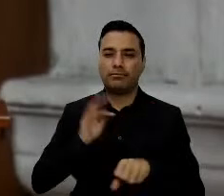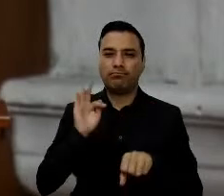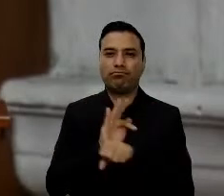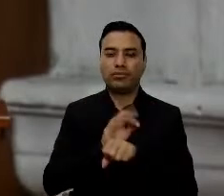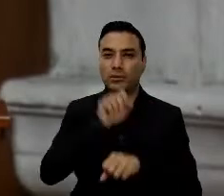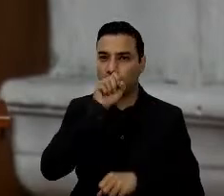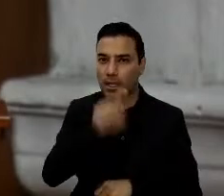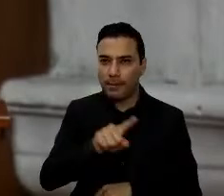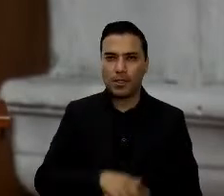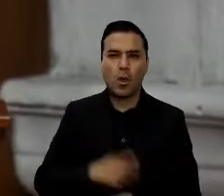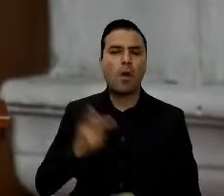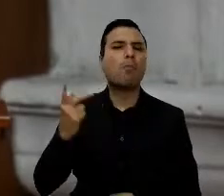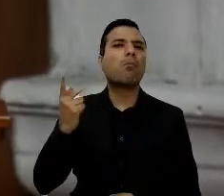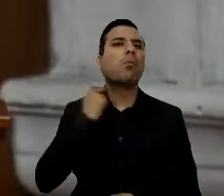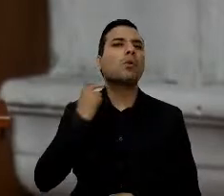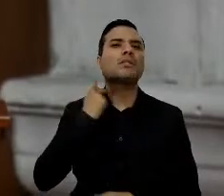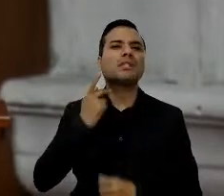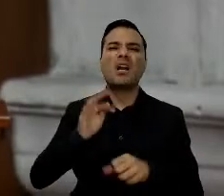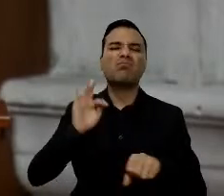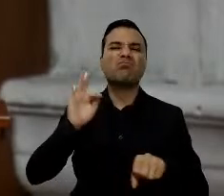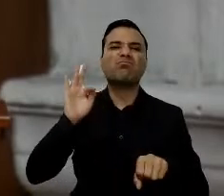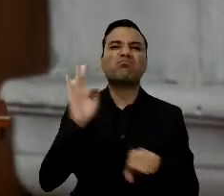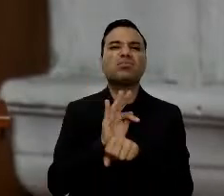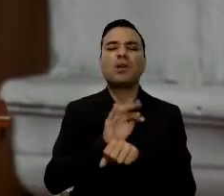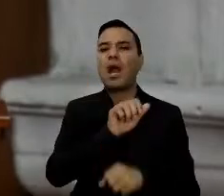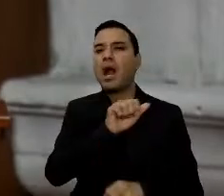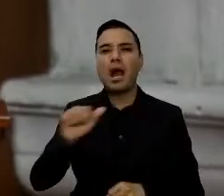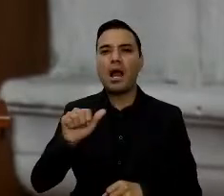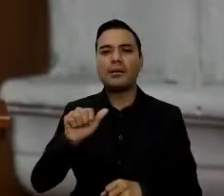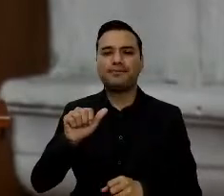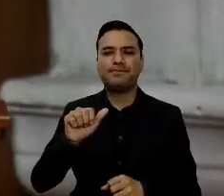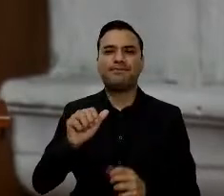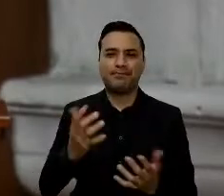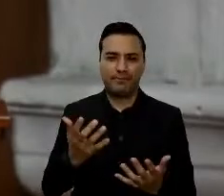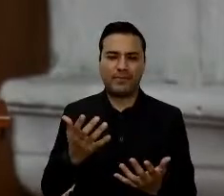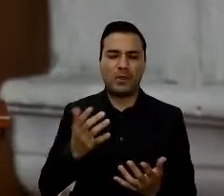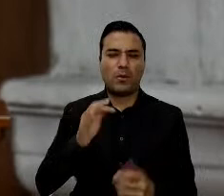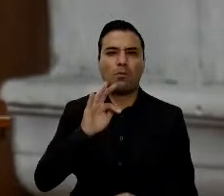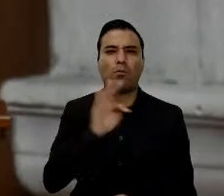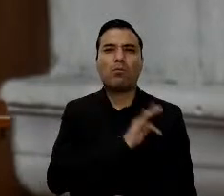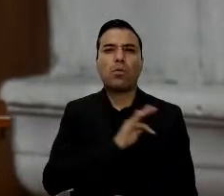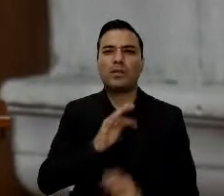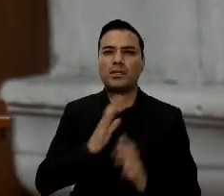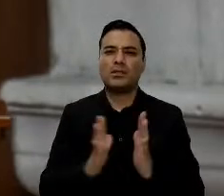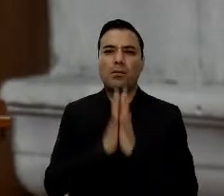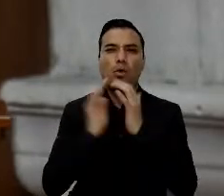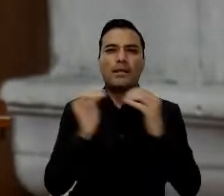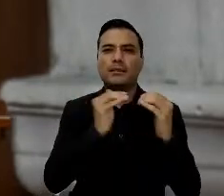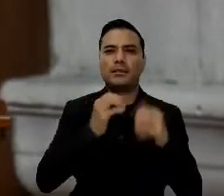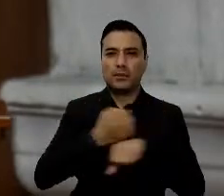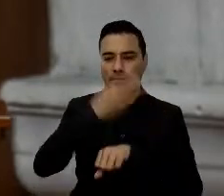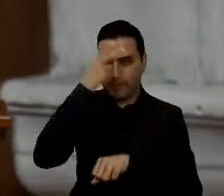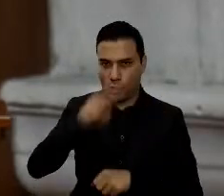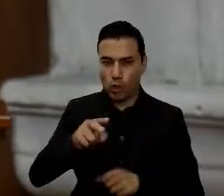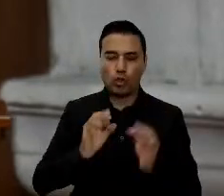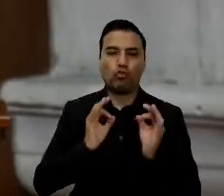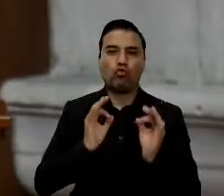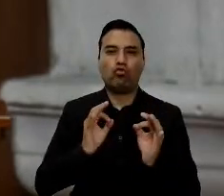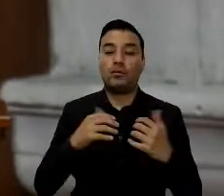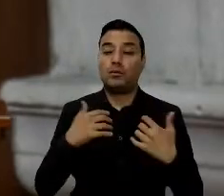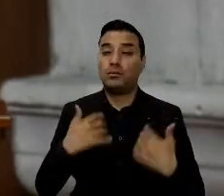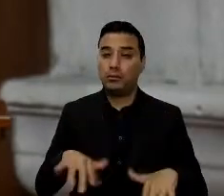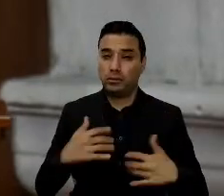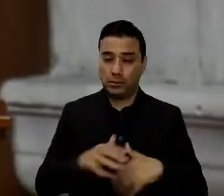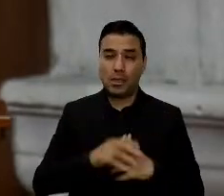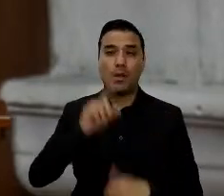política se construye para fortalecer construir y consolidar una edad grande democracia en el Estado de México sin duda